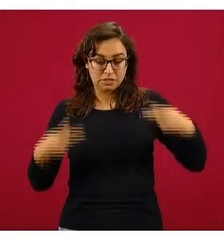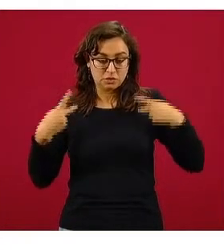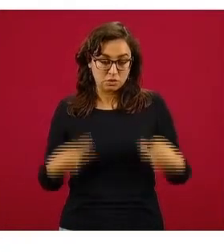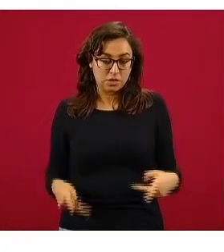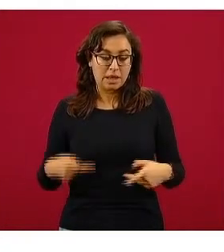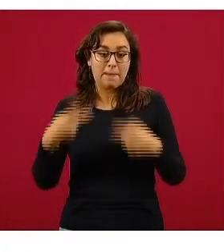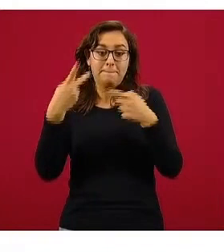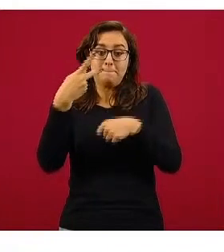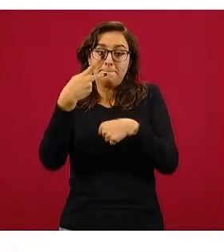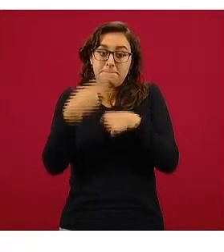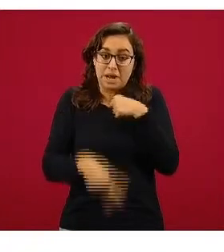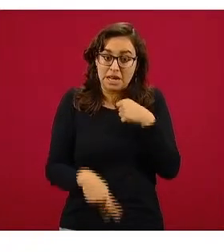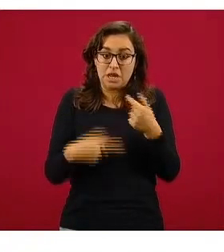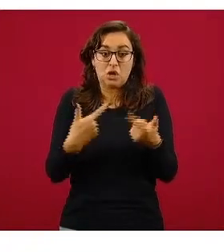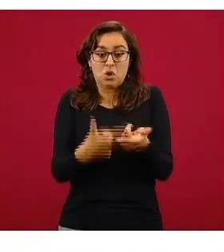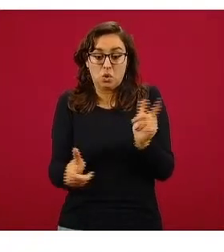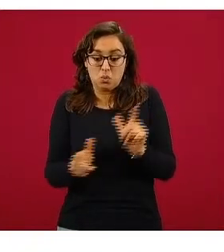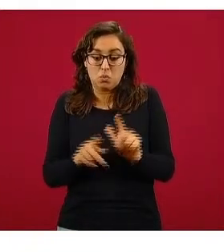que puede